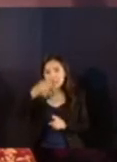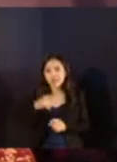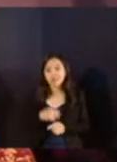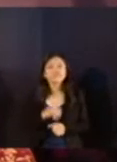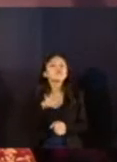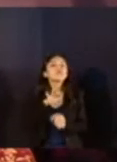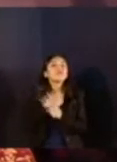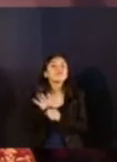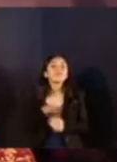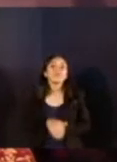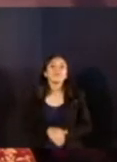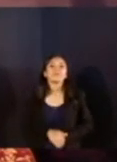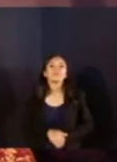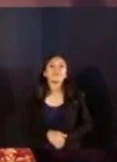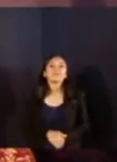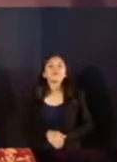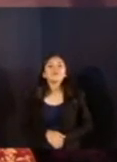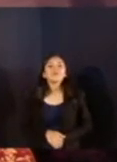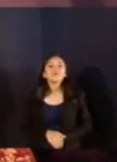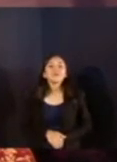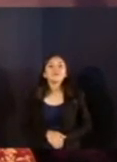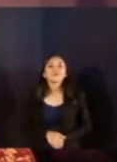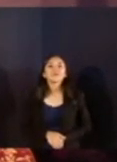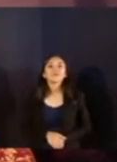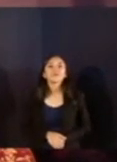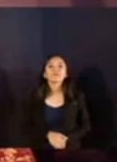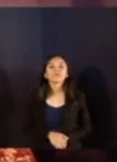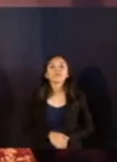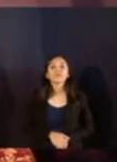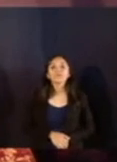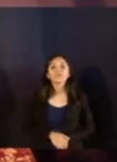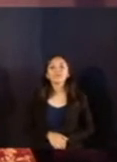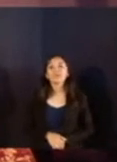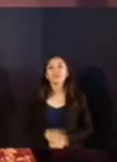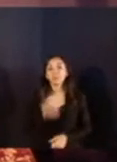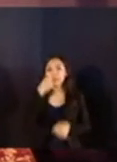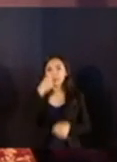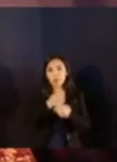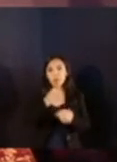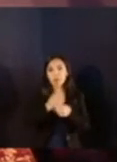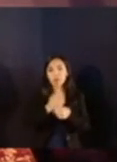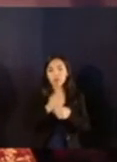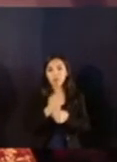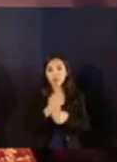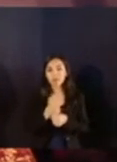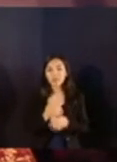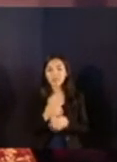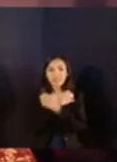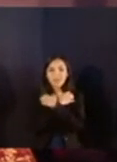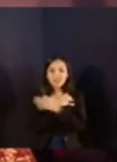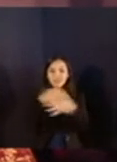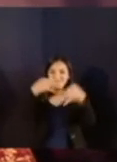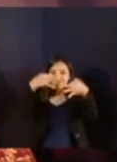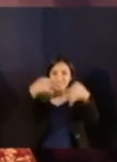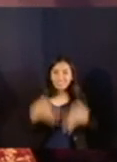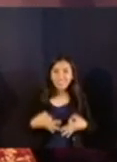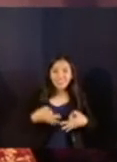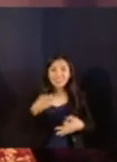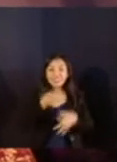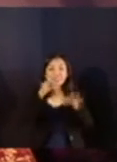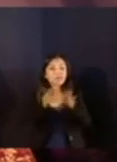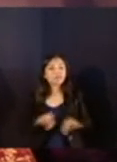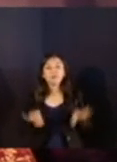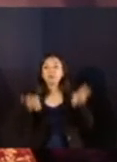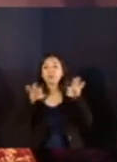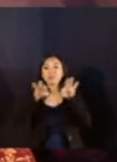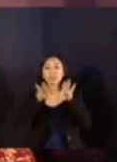refiero a la importancia de la calidad de la educación, eso por encima de todo. Creo que en términos